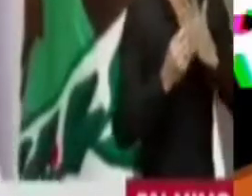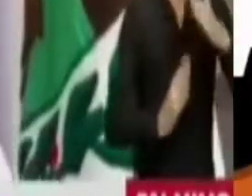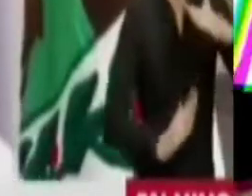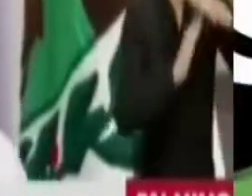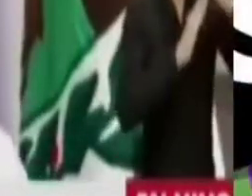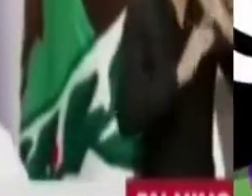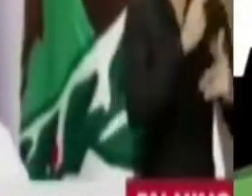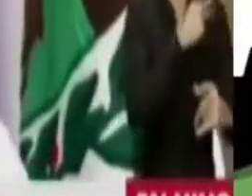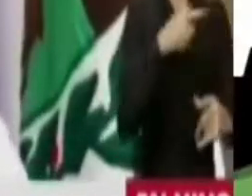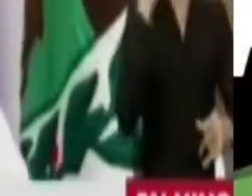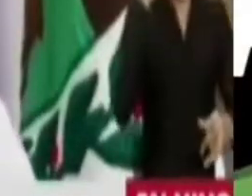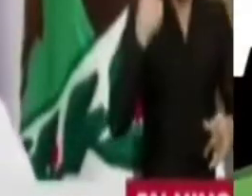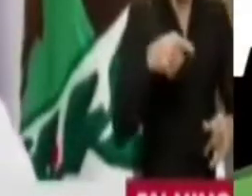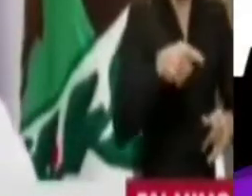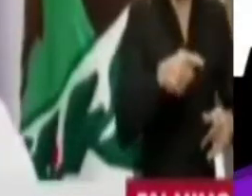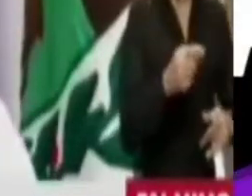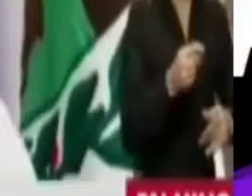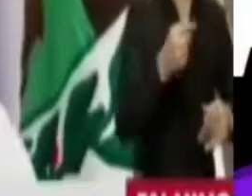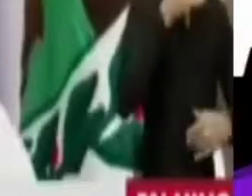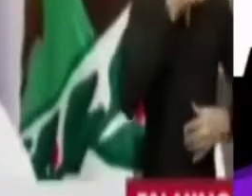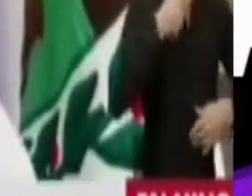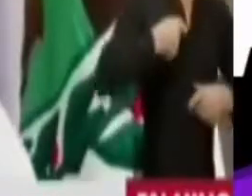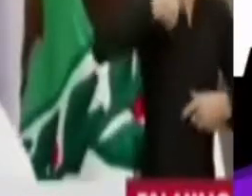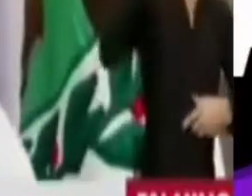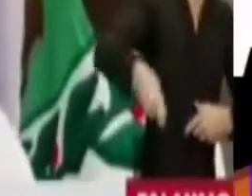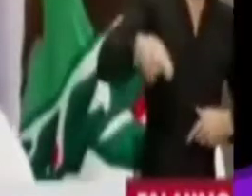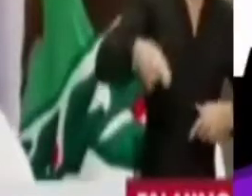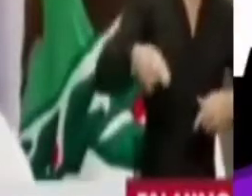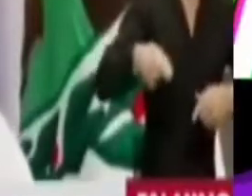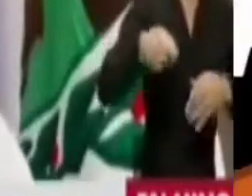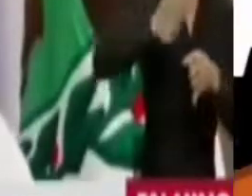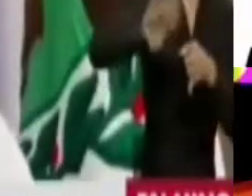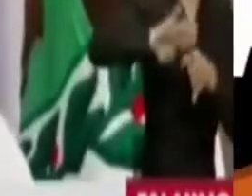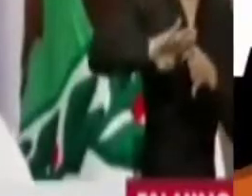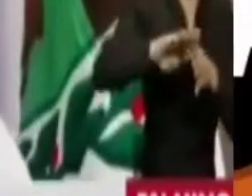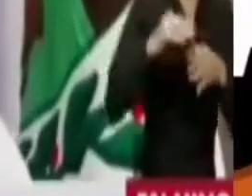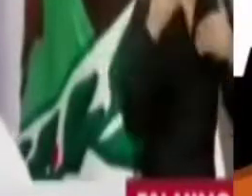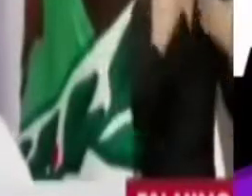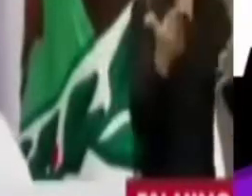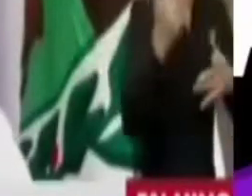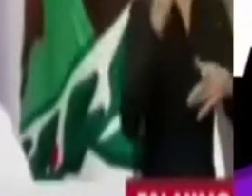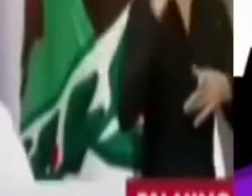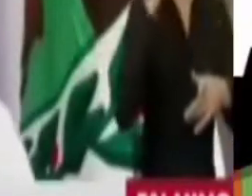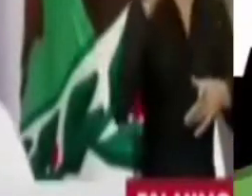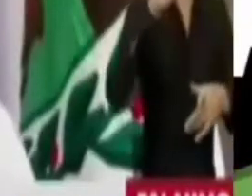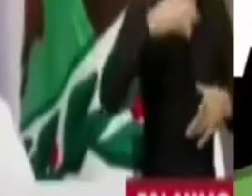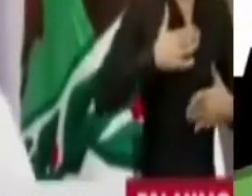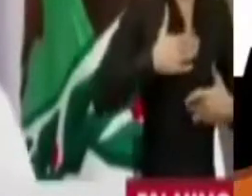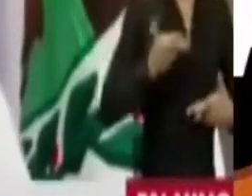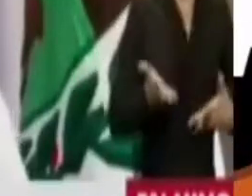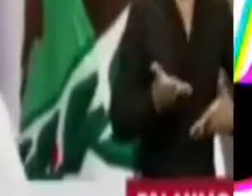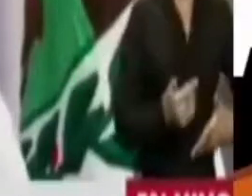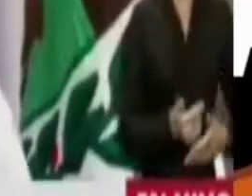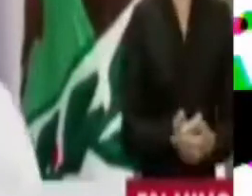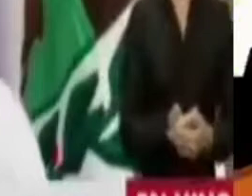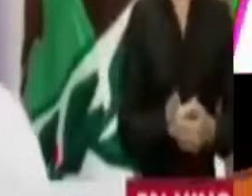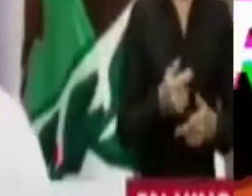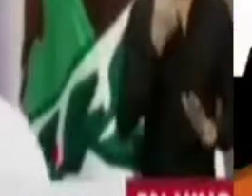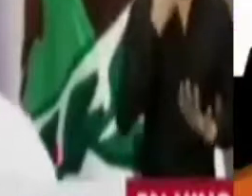este semestre iban a disponer 7.500 millones de pesos. Claro. No, pero esto estamos hablando sobre